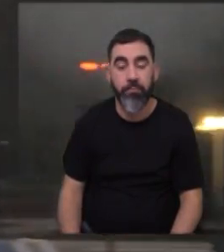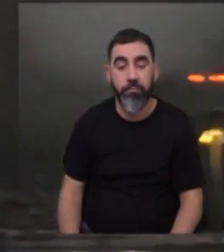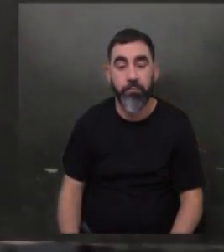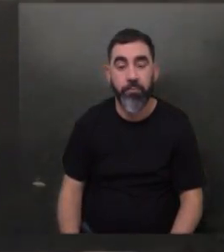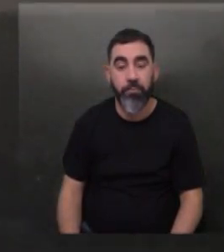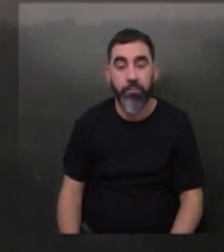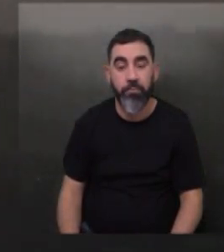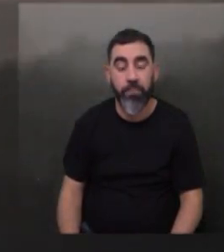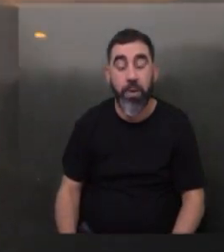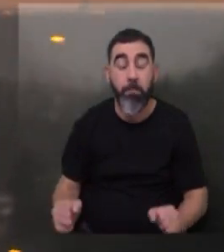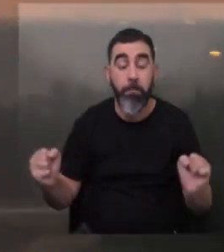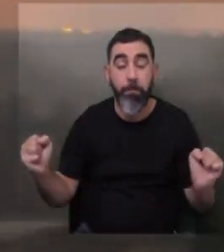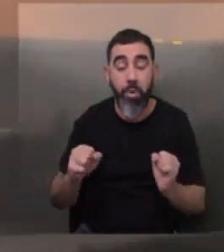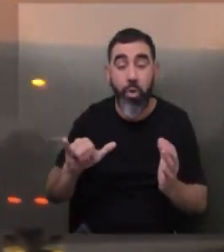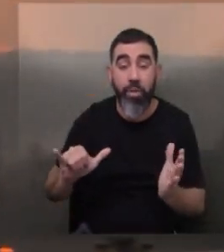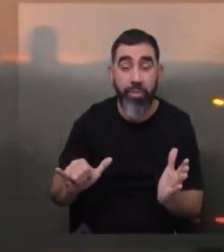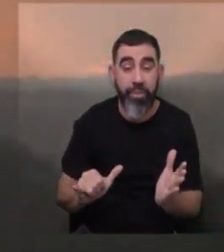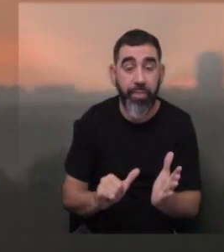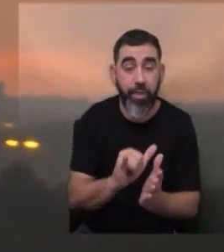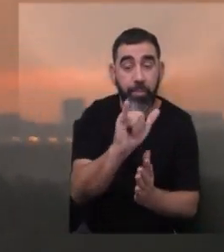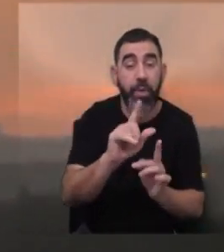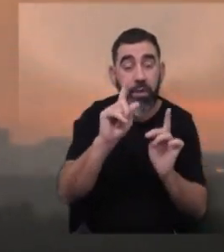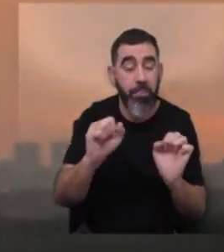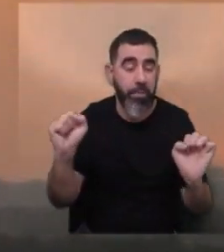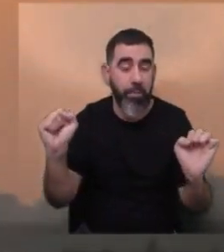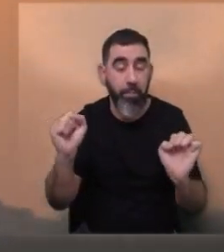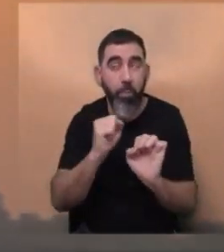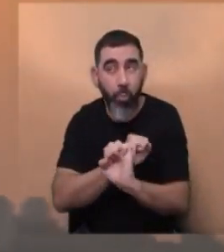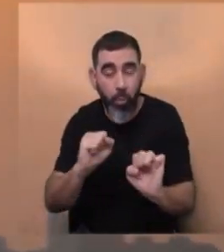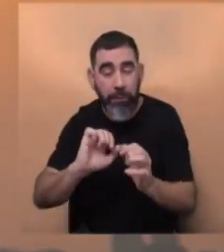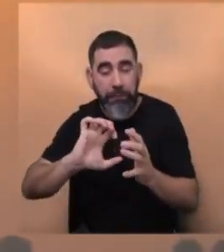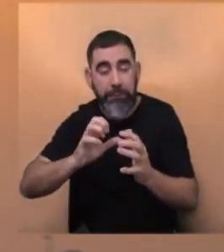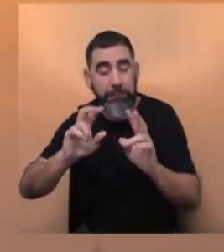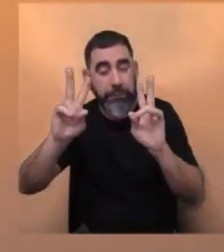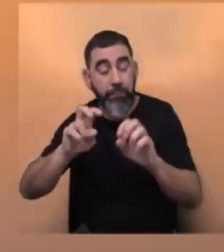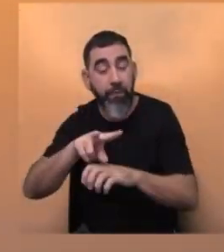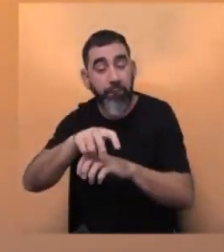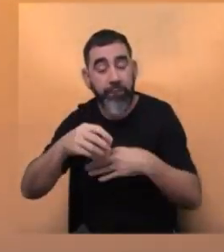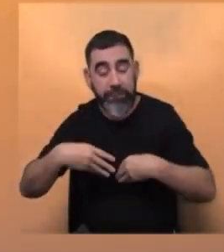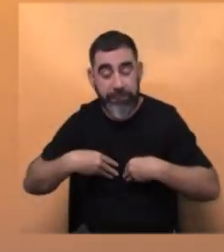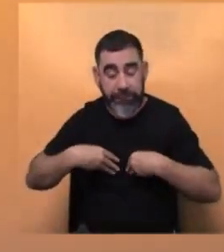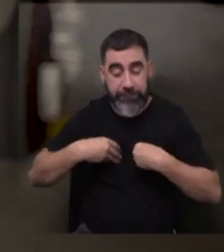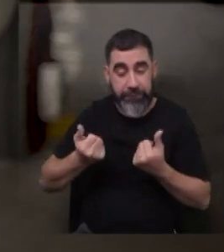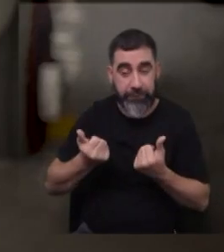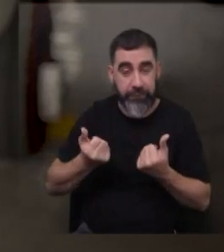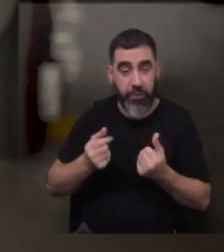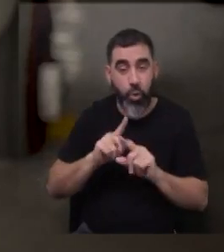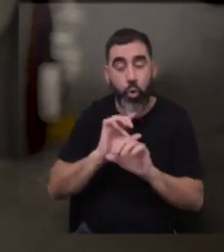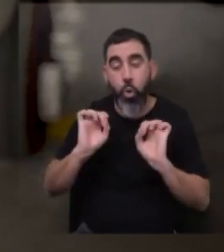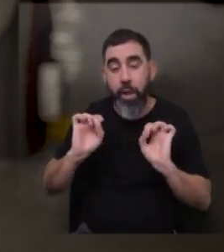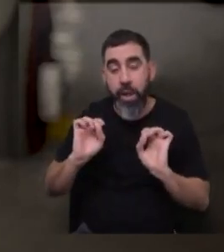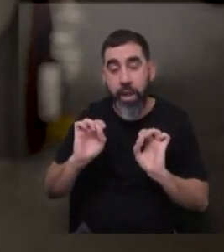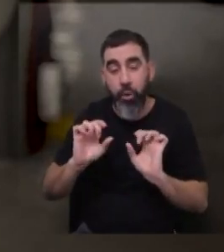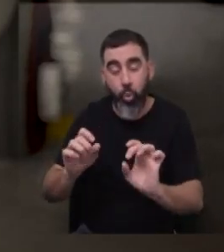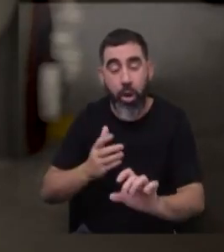El que tiene miedo al despegue, también desde lo simbólico, además de esta sensación física que no es natural a nosotros como